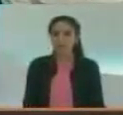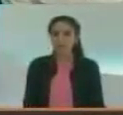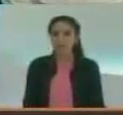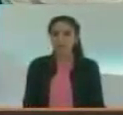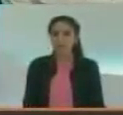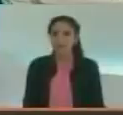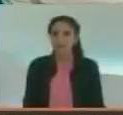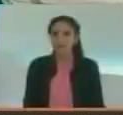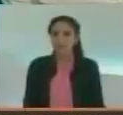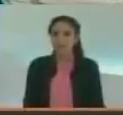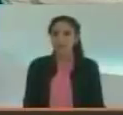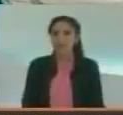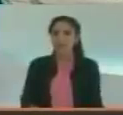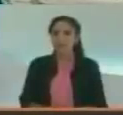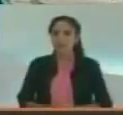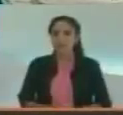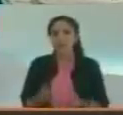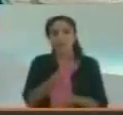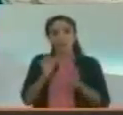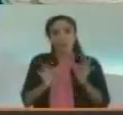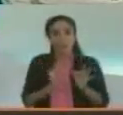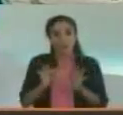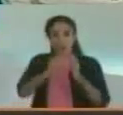Tenemos que prepararnos para el domingo.